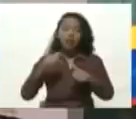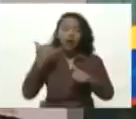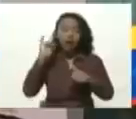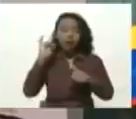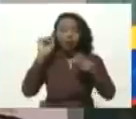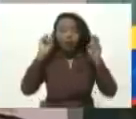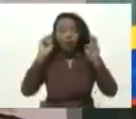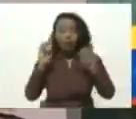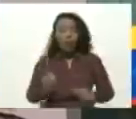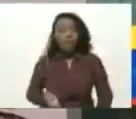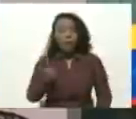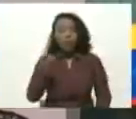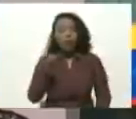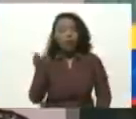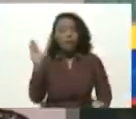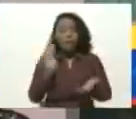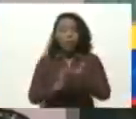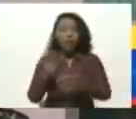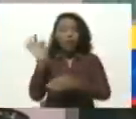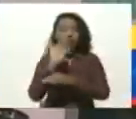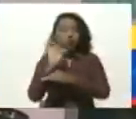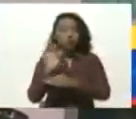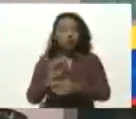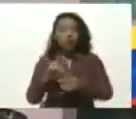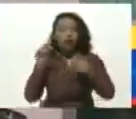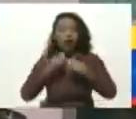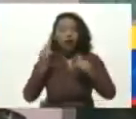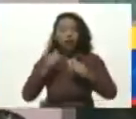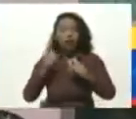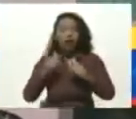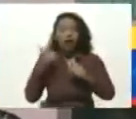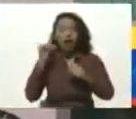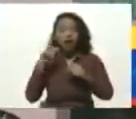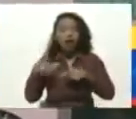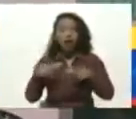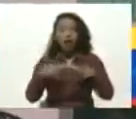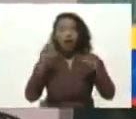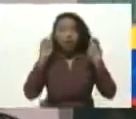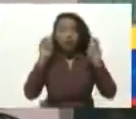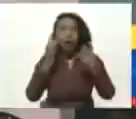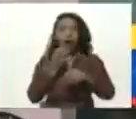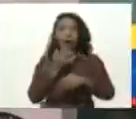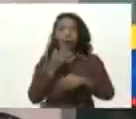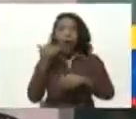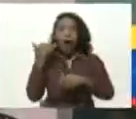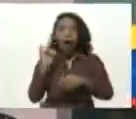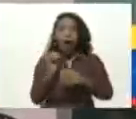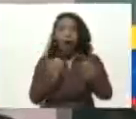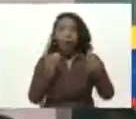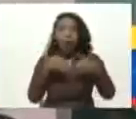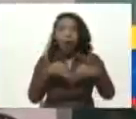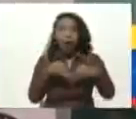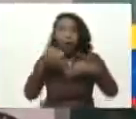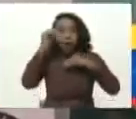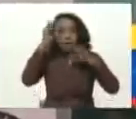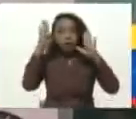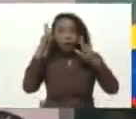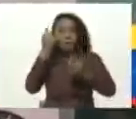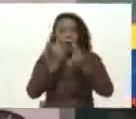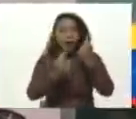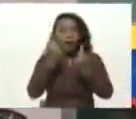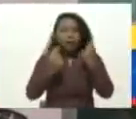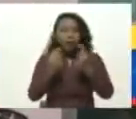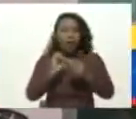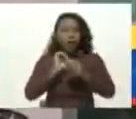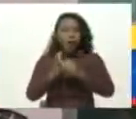elementos importantes en la puesta de funcionamiento, que acá, esta área, por ejemplo, se adecuó para también atender pacientes COVID